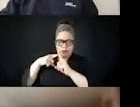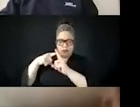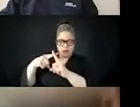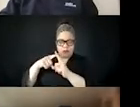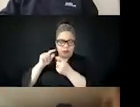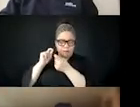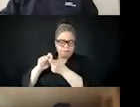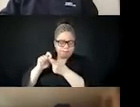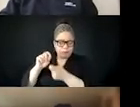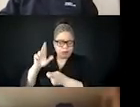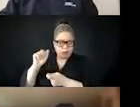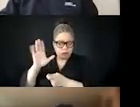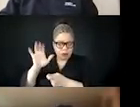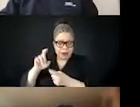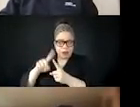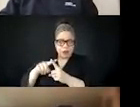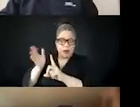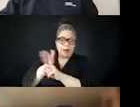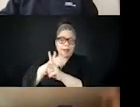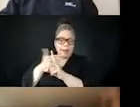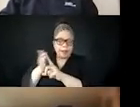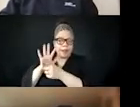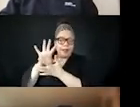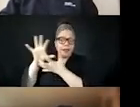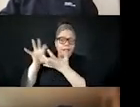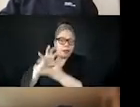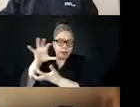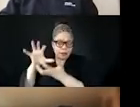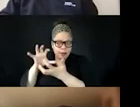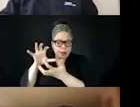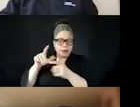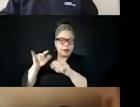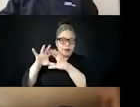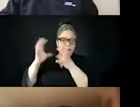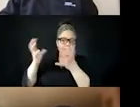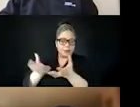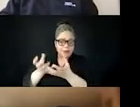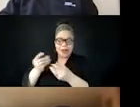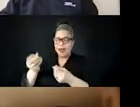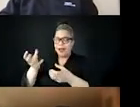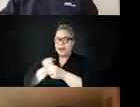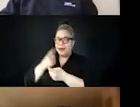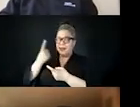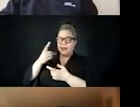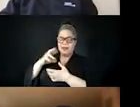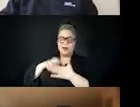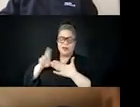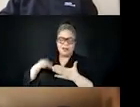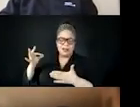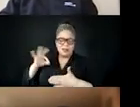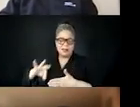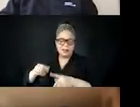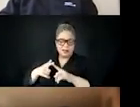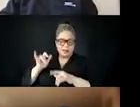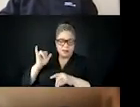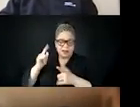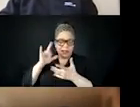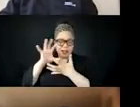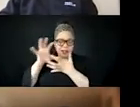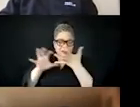para lograr alguna confusión resultado aún sólo para mantenerlos en la actualidad